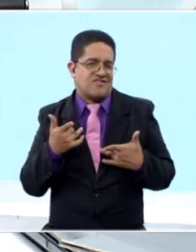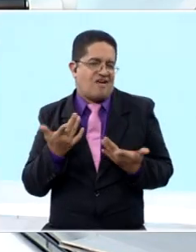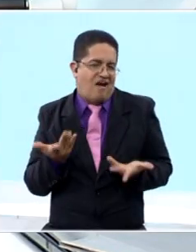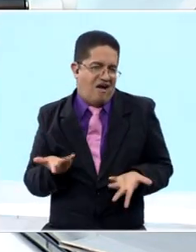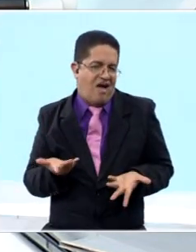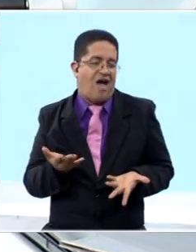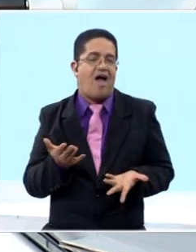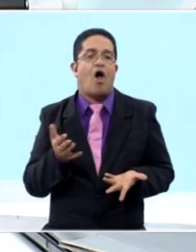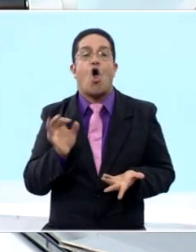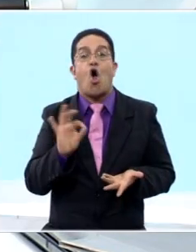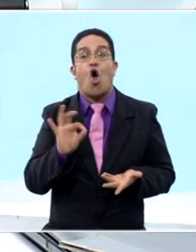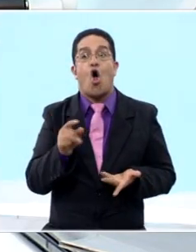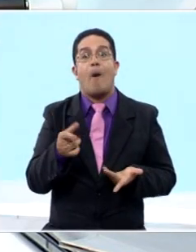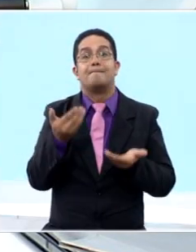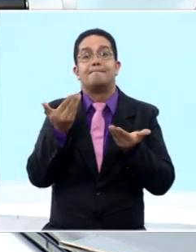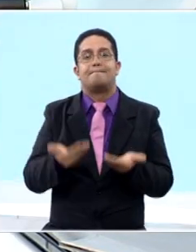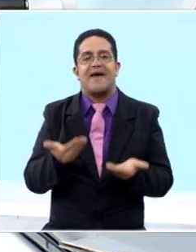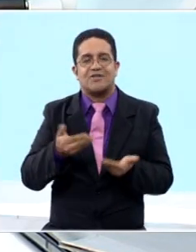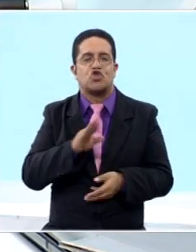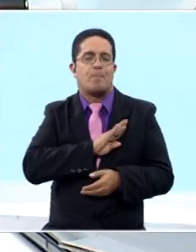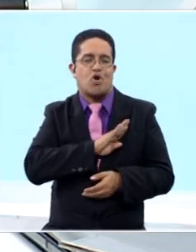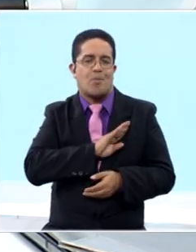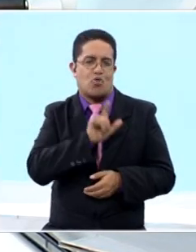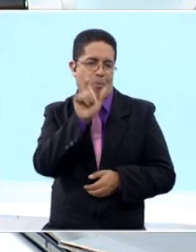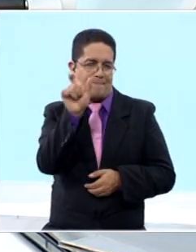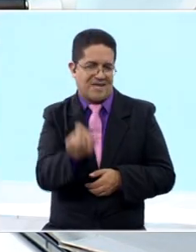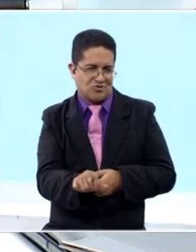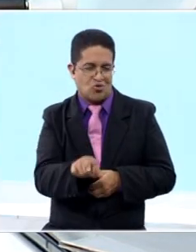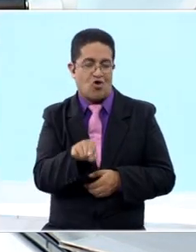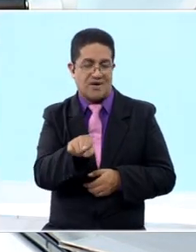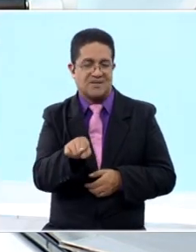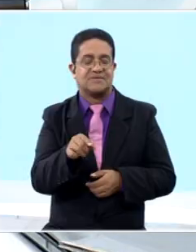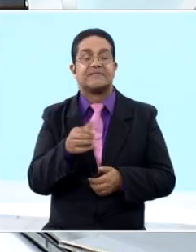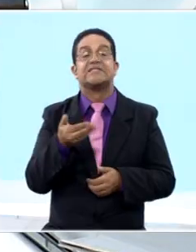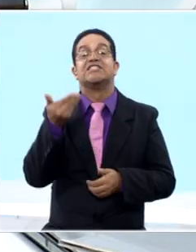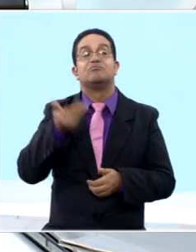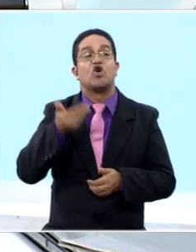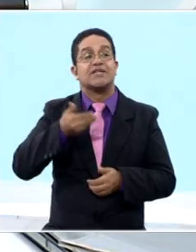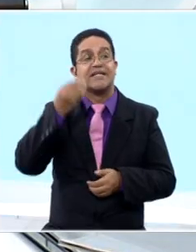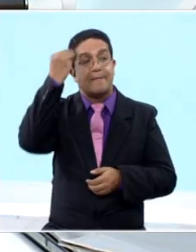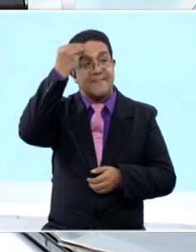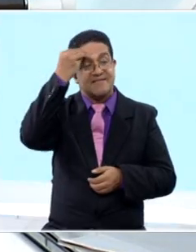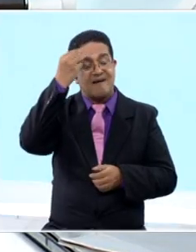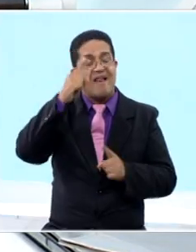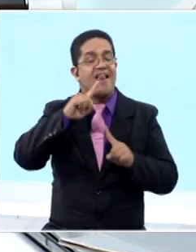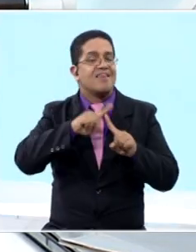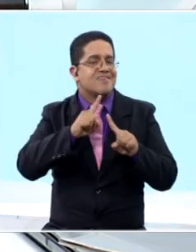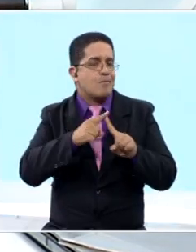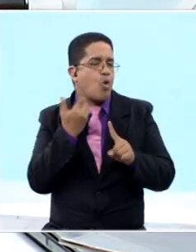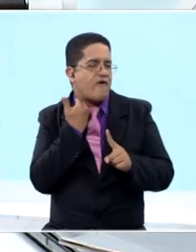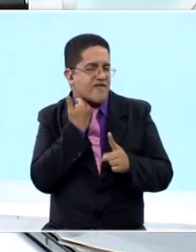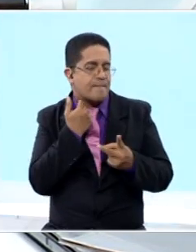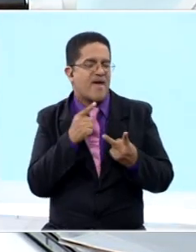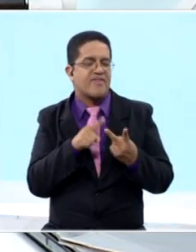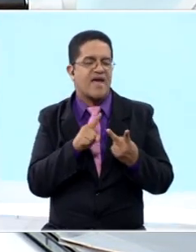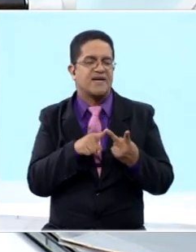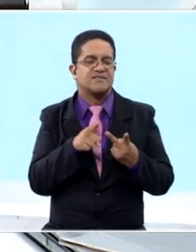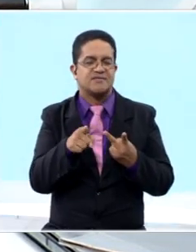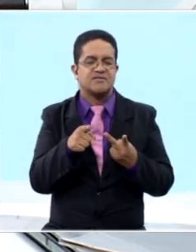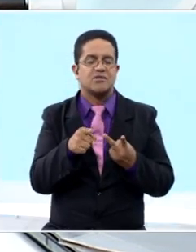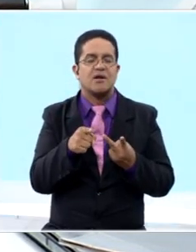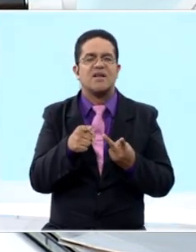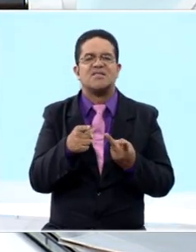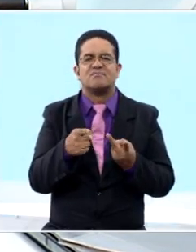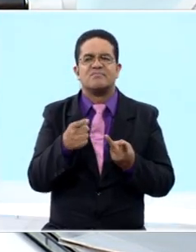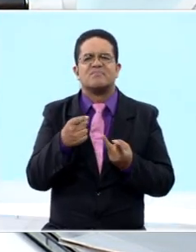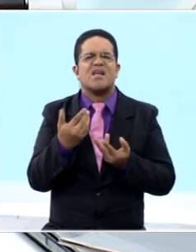por supuesto, del peso y de la longitud de ese paciente. Entonces, muy importante considerar cuál es el tipo de patología, cuáles son las afectaciones de base que